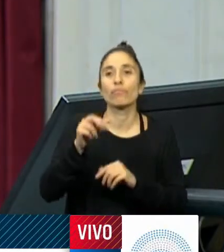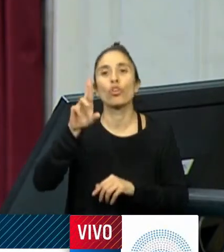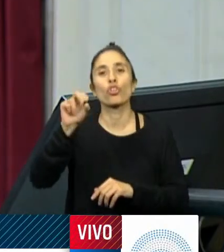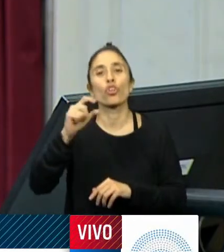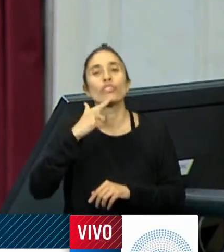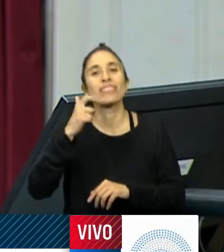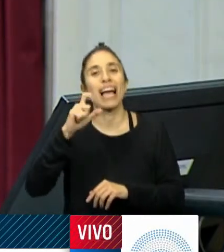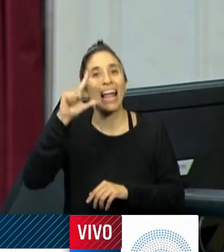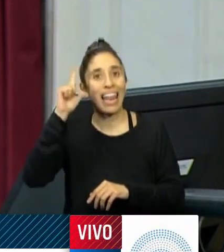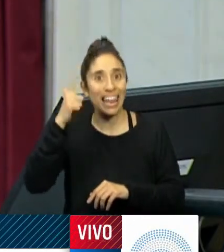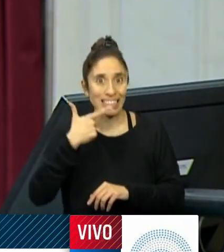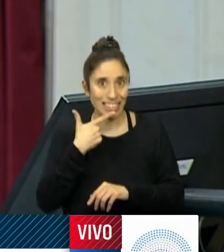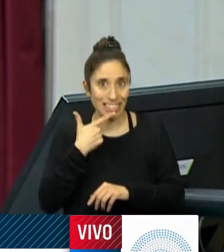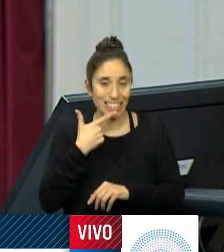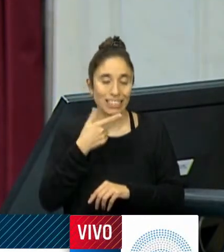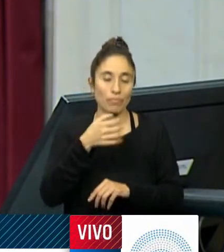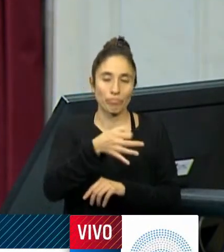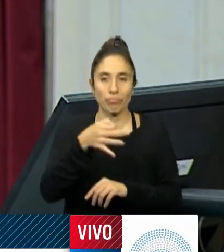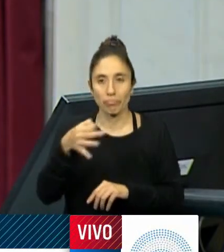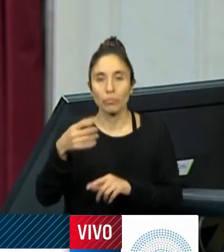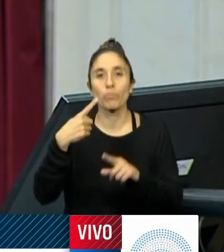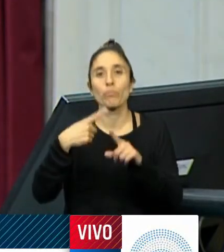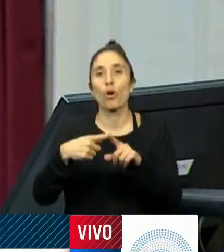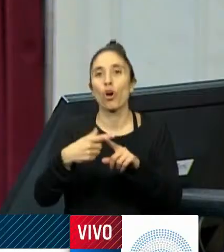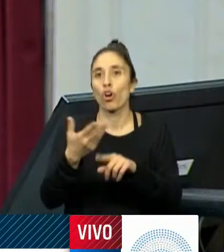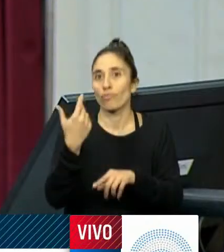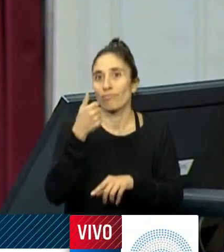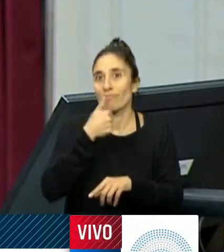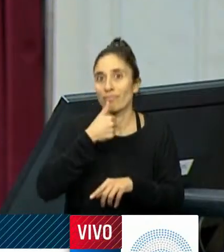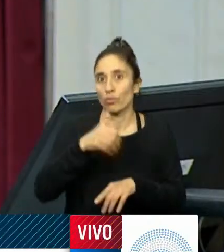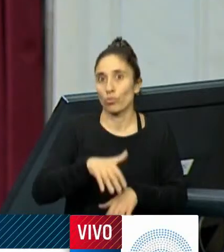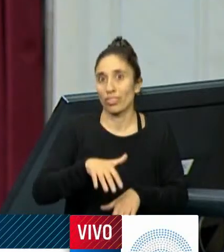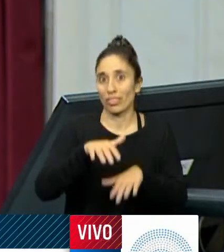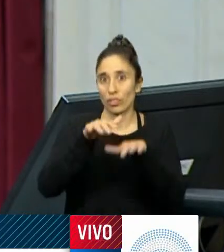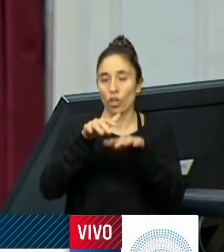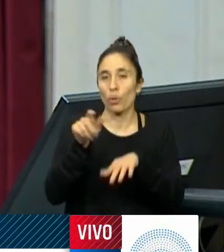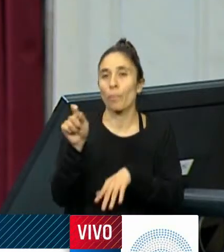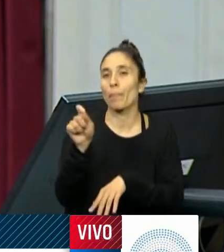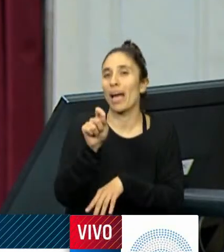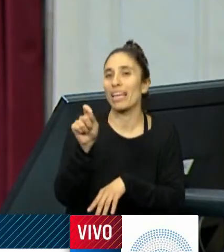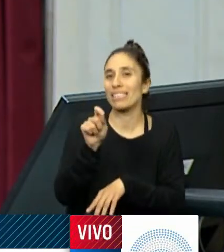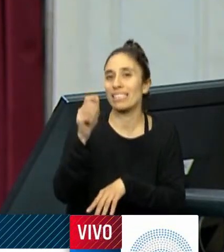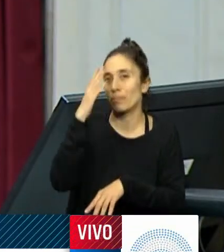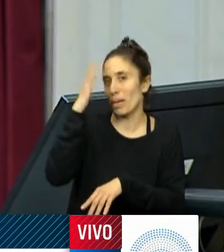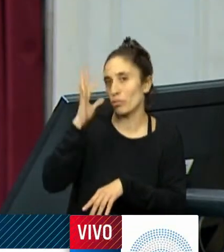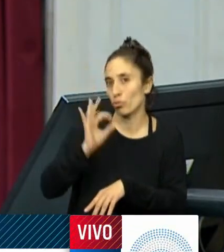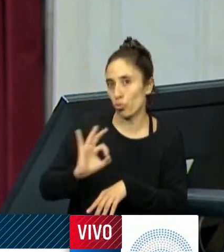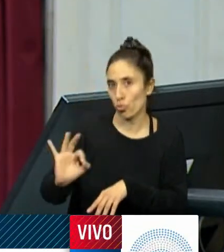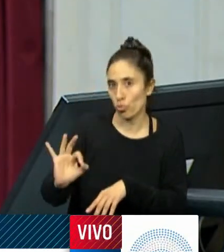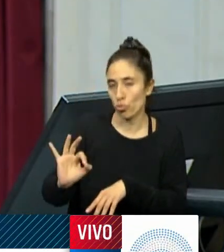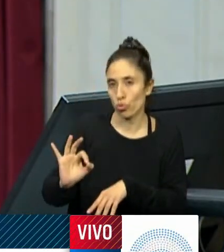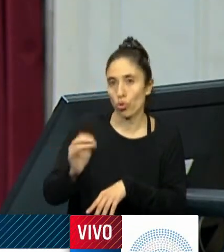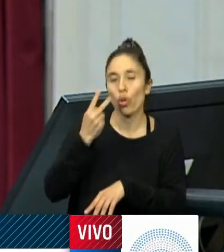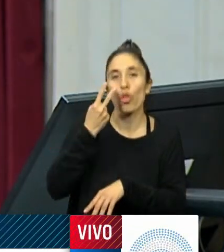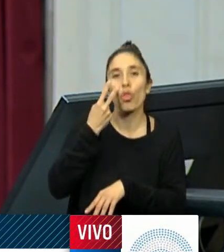Rosales, en razón de las inundaciones registradas en el mes de marzo